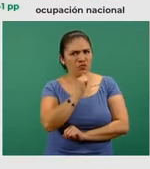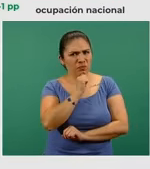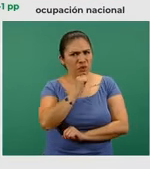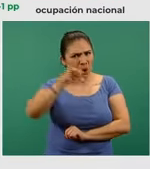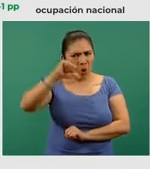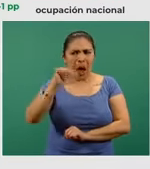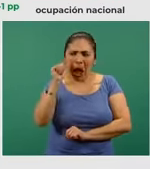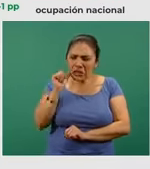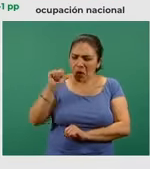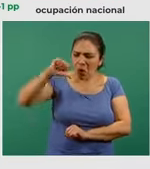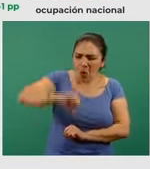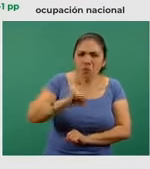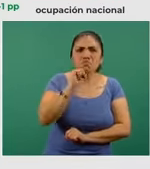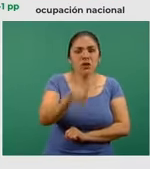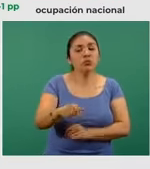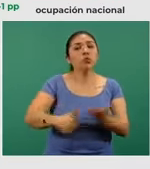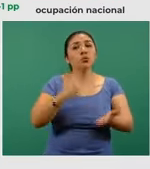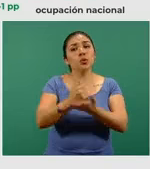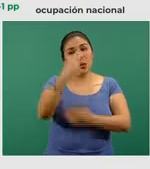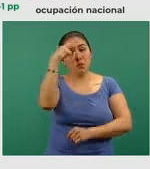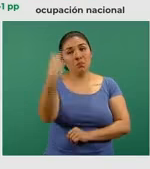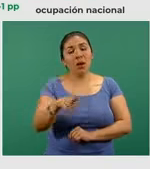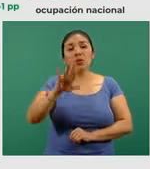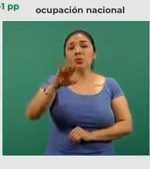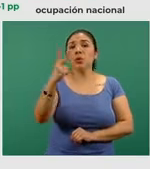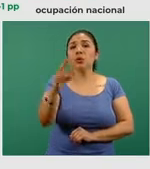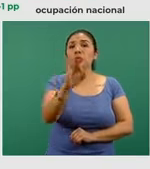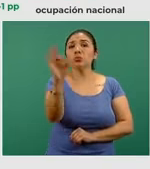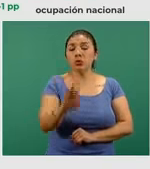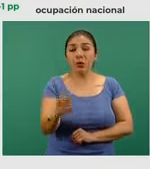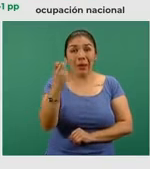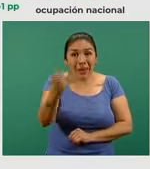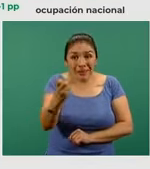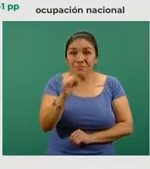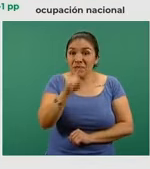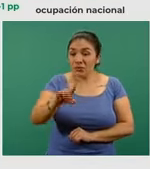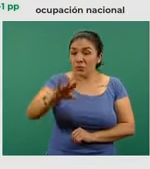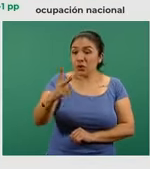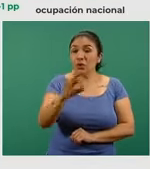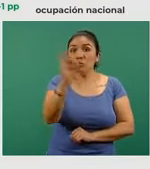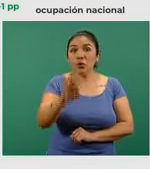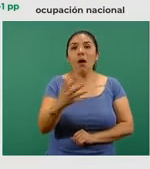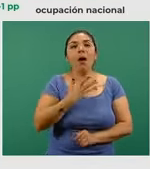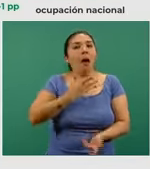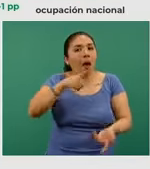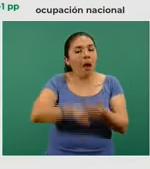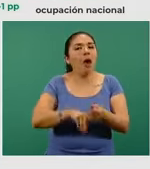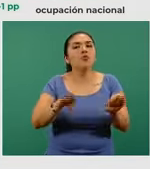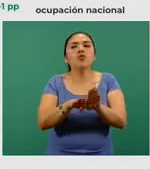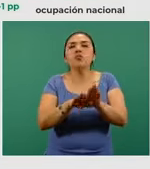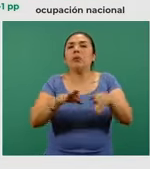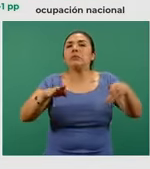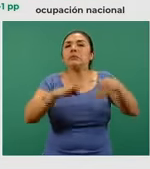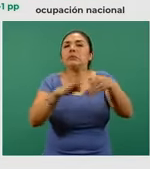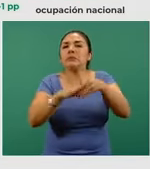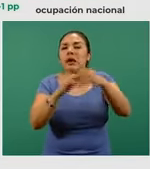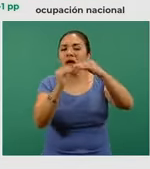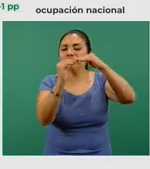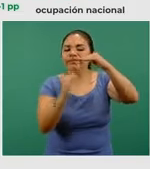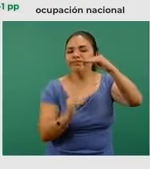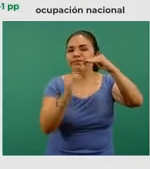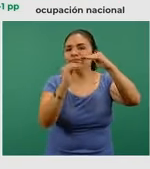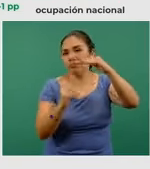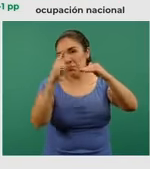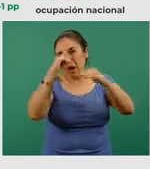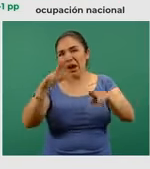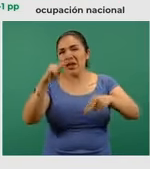al día de ayer, sigue siendo la Ciudad de México con un 52%, pues este 52% está obviamente cerca ya de ese nivel de